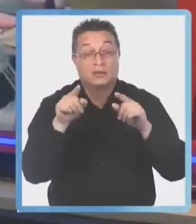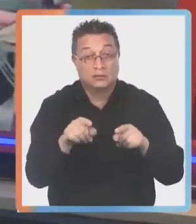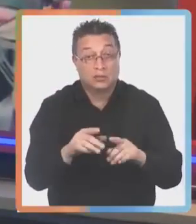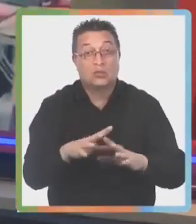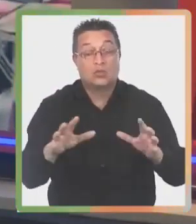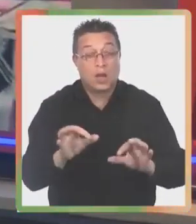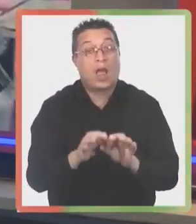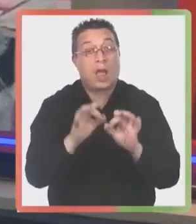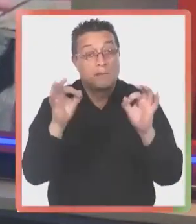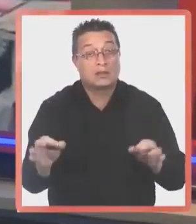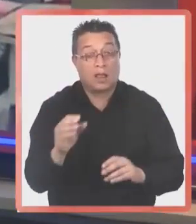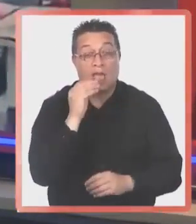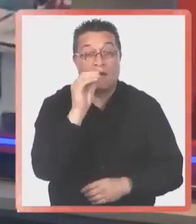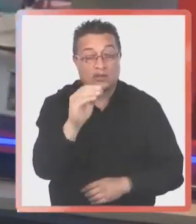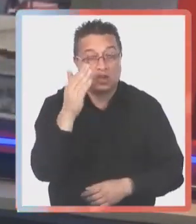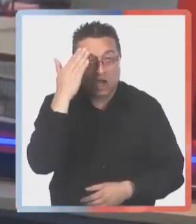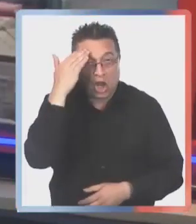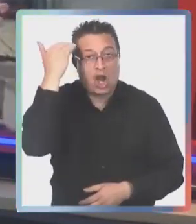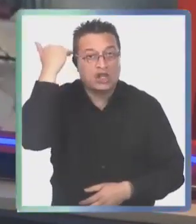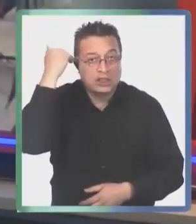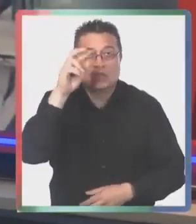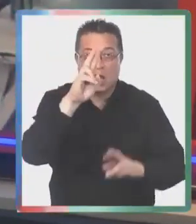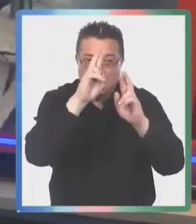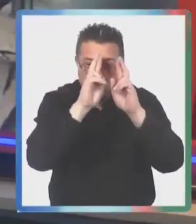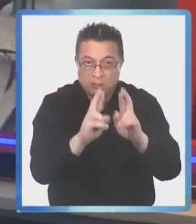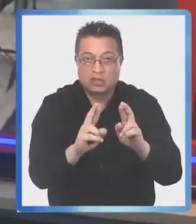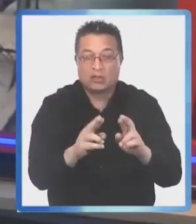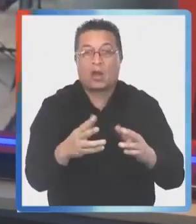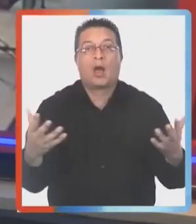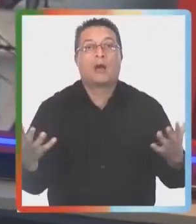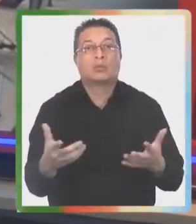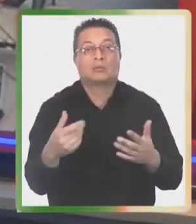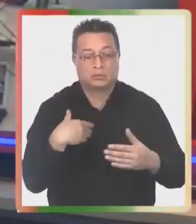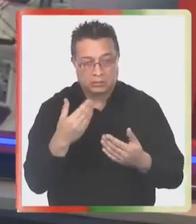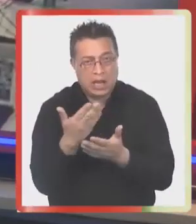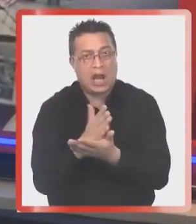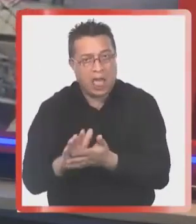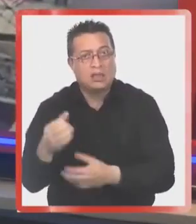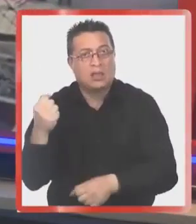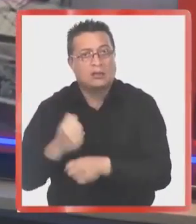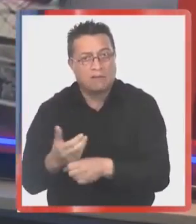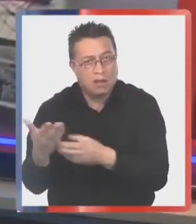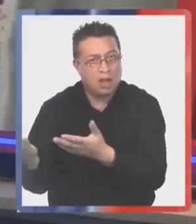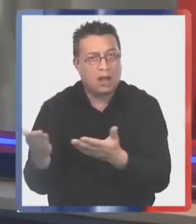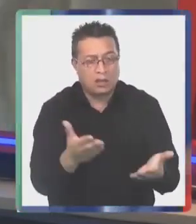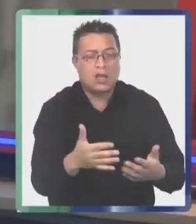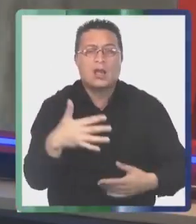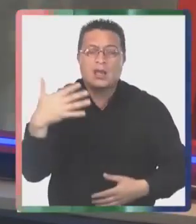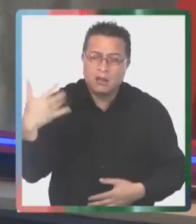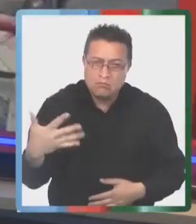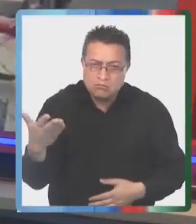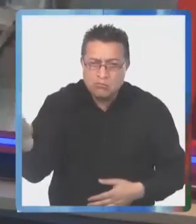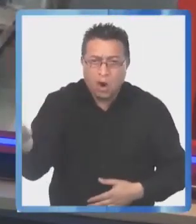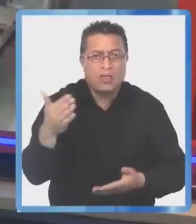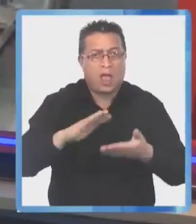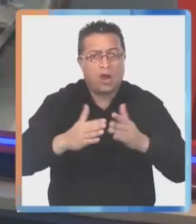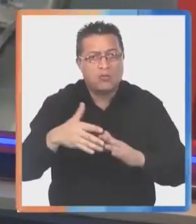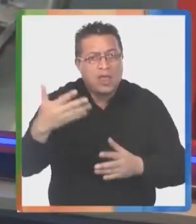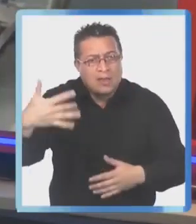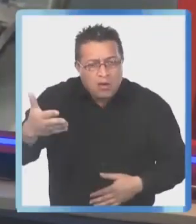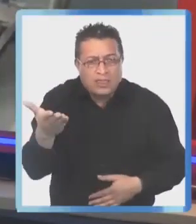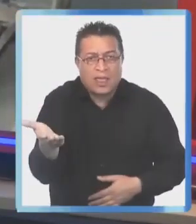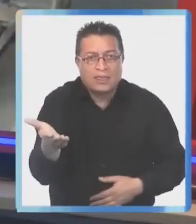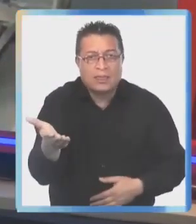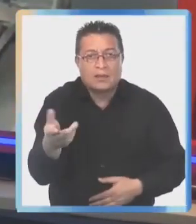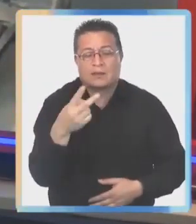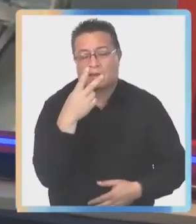acceso. Aquí un llamado muy especial a la conciencia y al respeto, porque prestan un servicio gratuito e importantísimo a